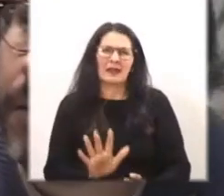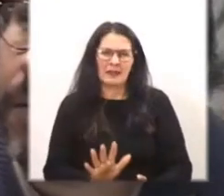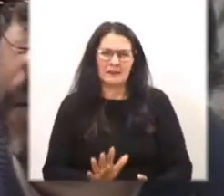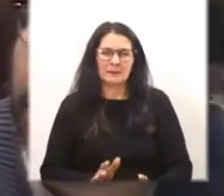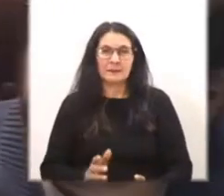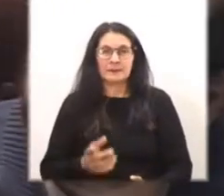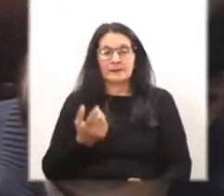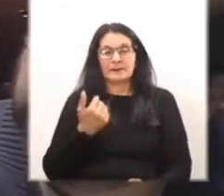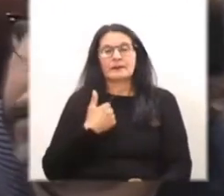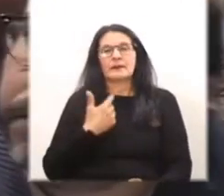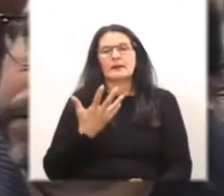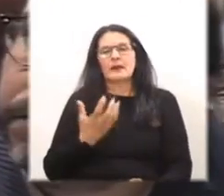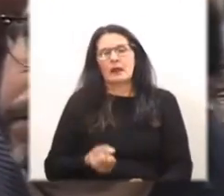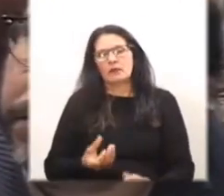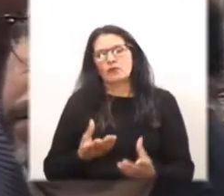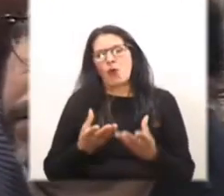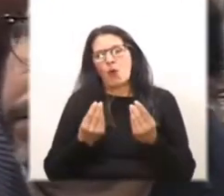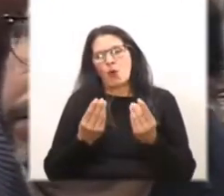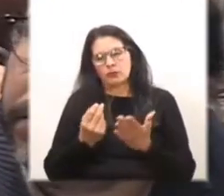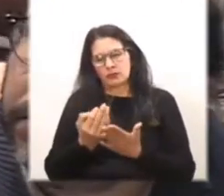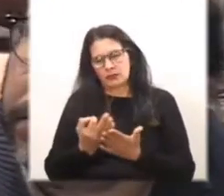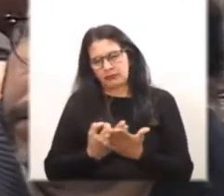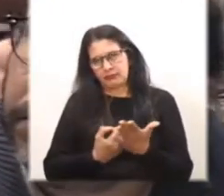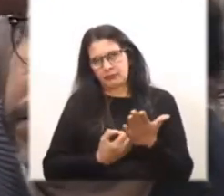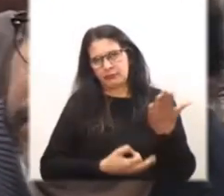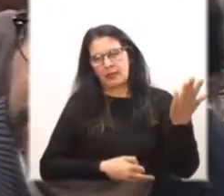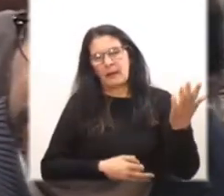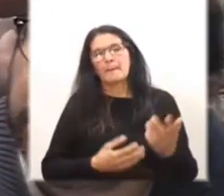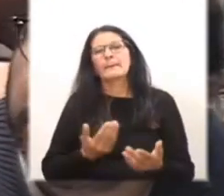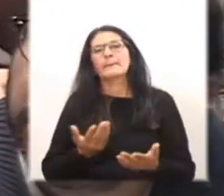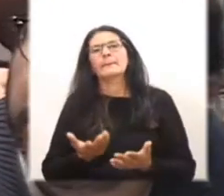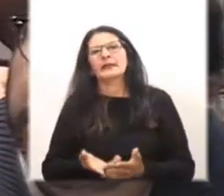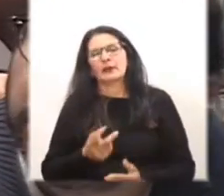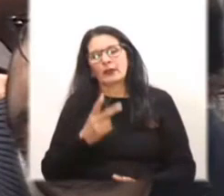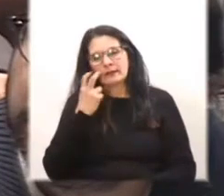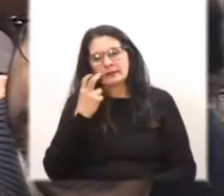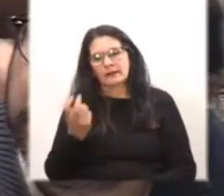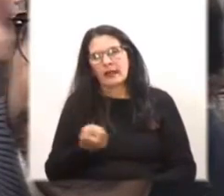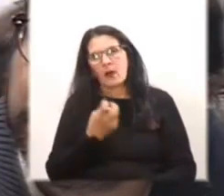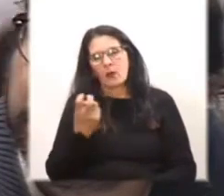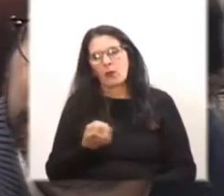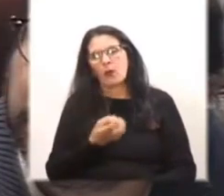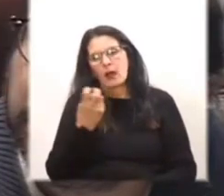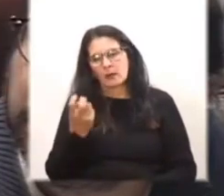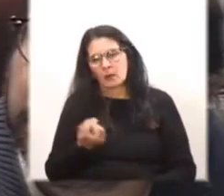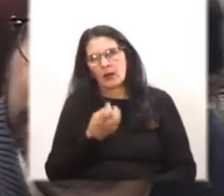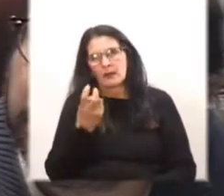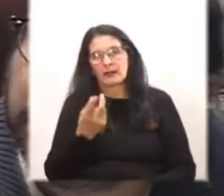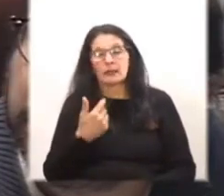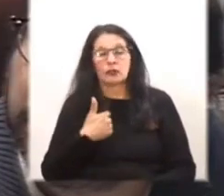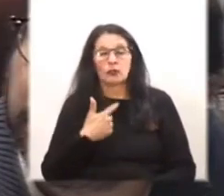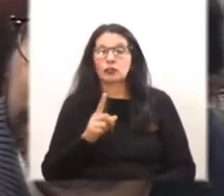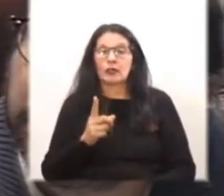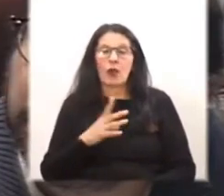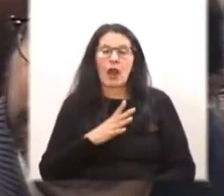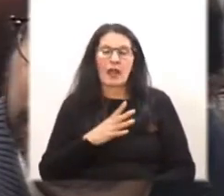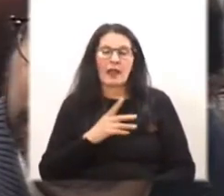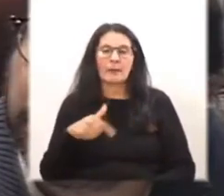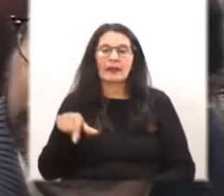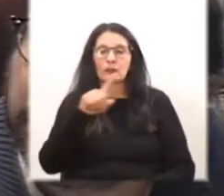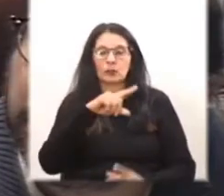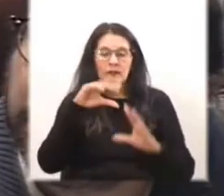Y tenemos muchas más, pero sería cuestión de buscarla en la Corte Electoral y no tengo ganas de aburrirlos con